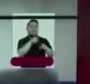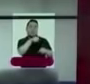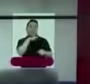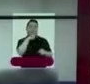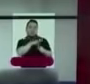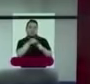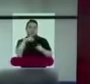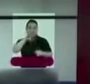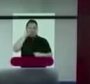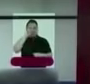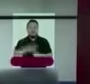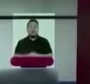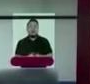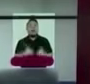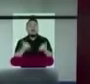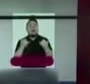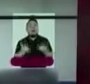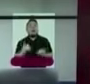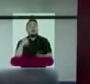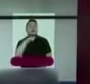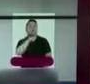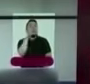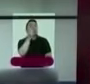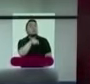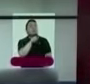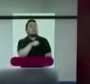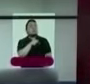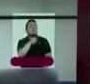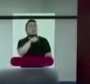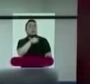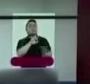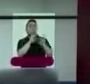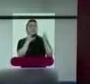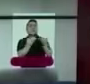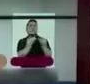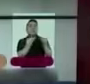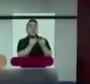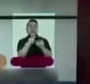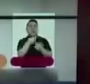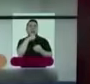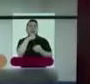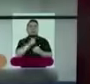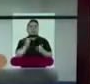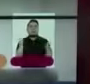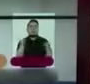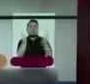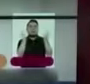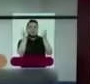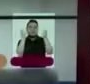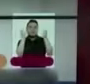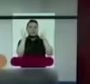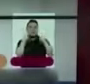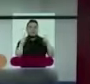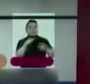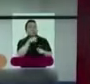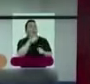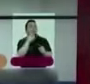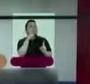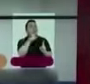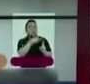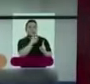yo no estoy acá para hacer amigos en la prensa. Yo estoy acá para comunicarle a ustedes que son radioescuchas, que son